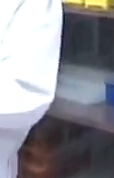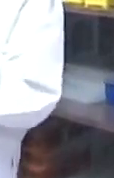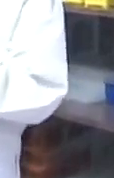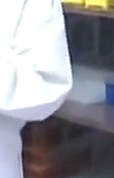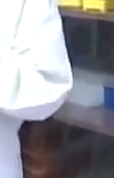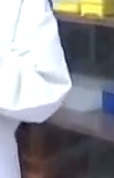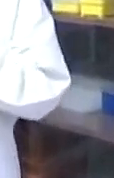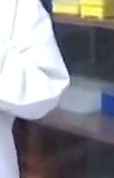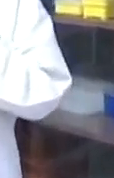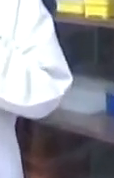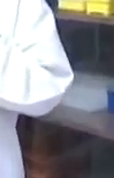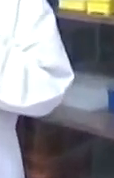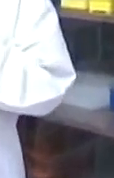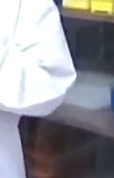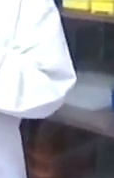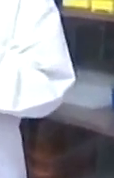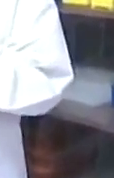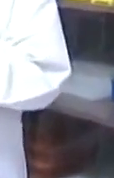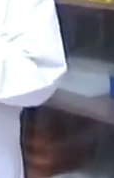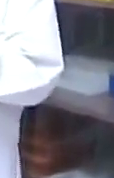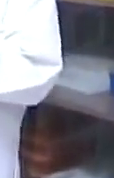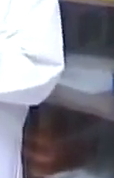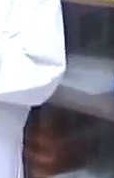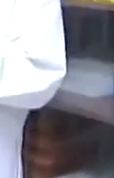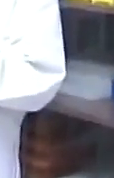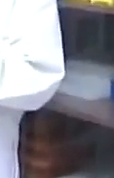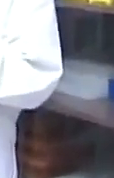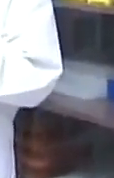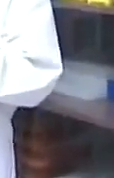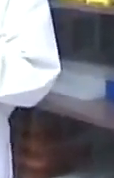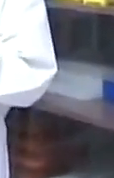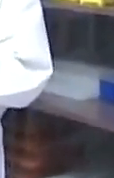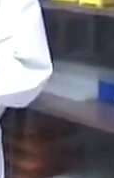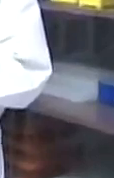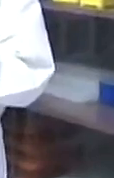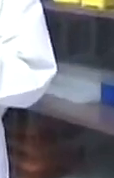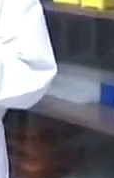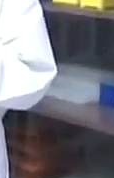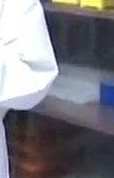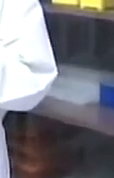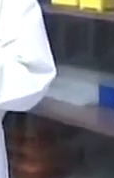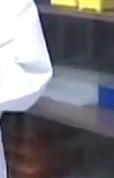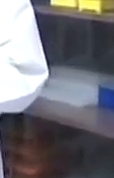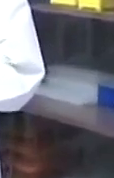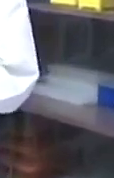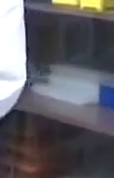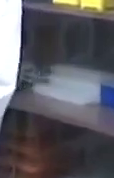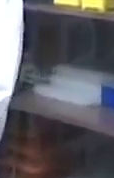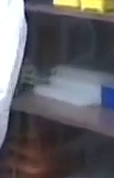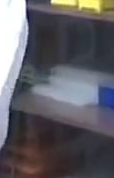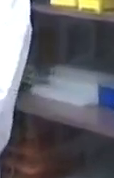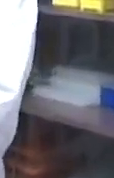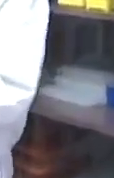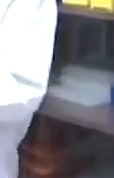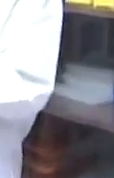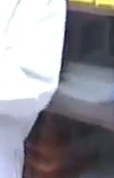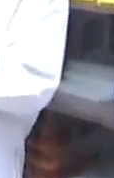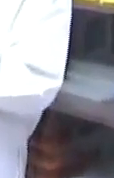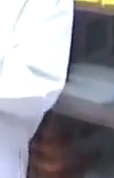con todo, porque tenemos un grupo, dame la mano, Carrier, un grupo de trabajo importante. Cada vez que nos